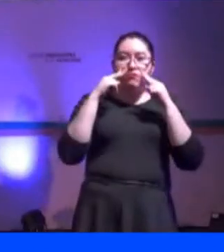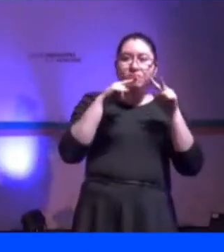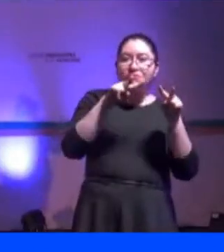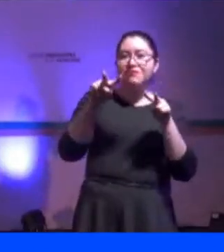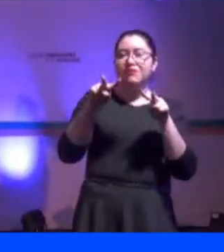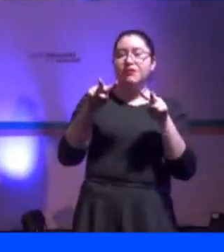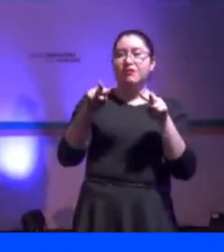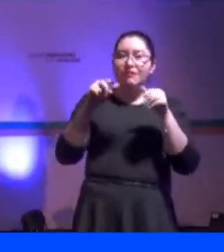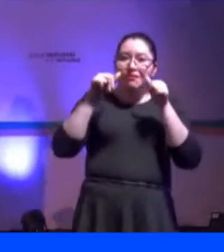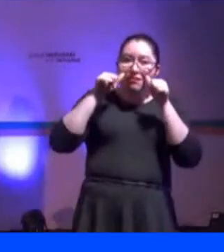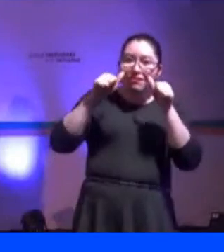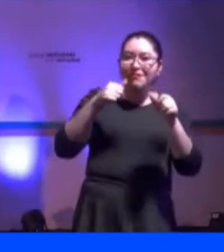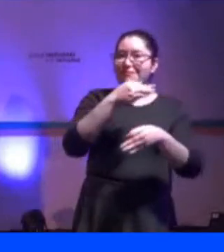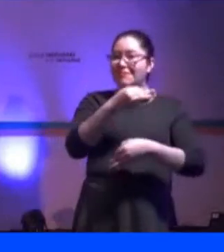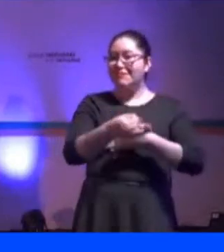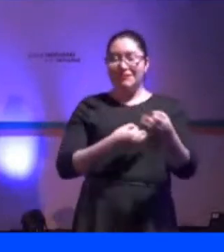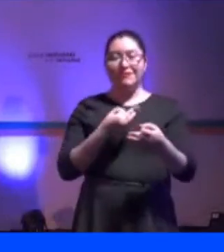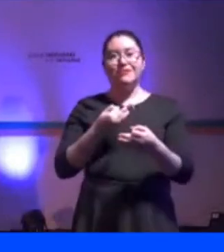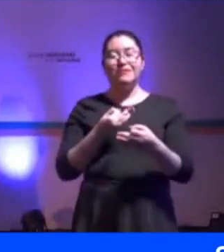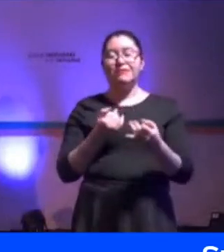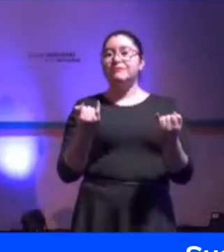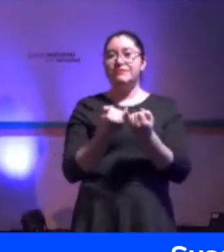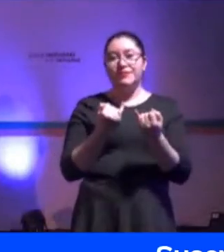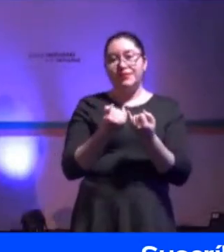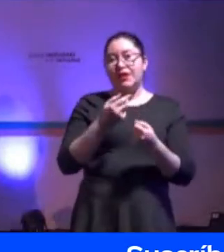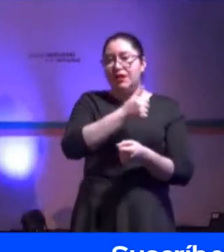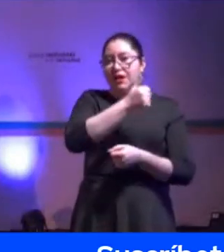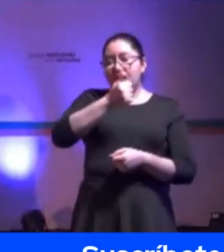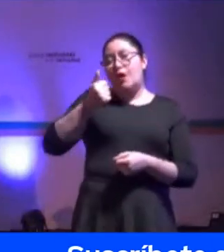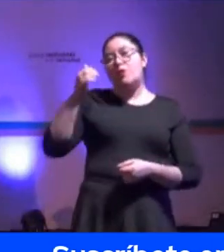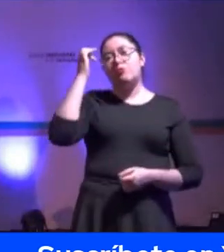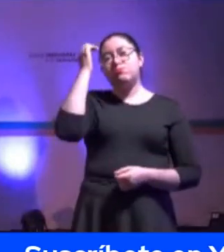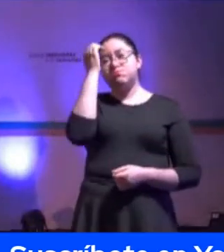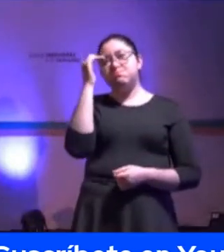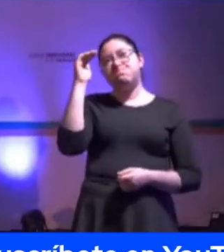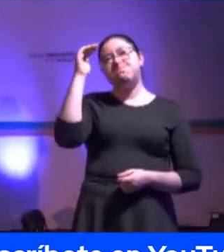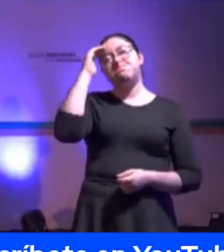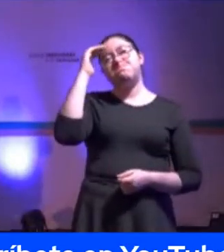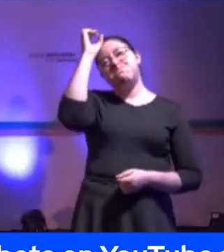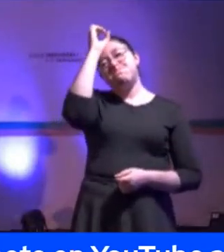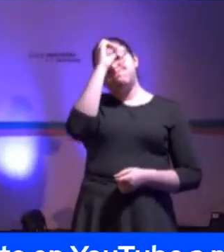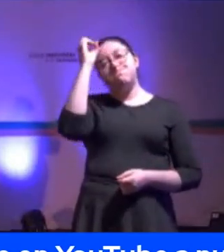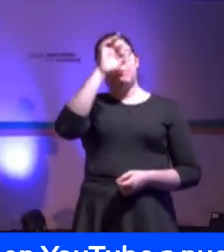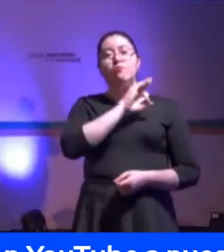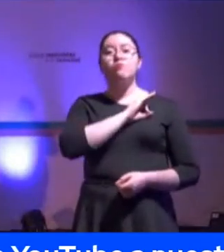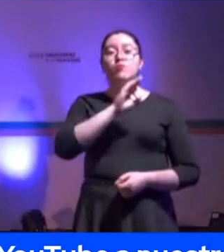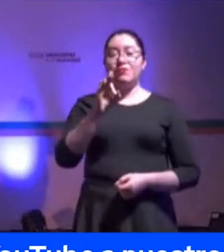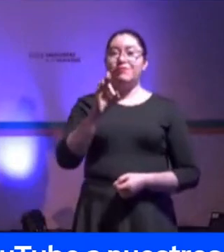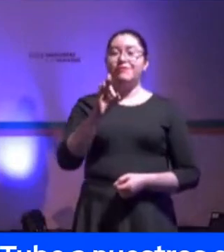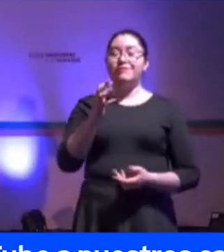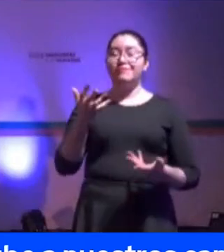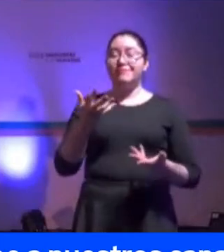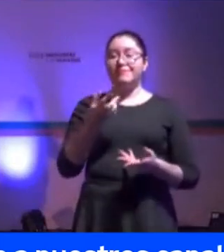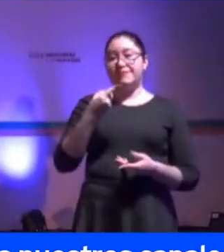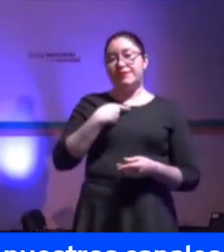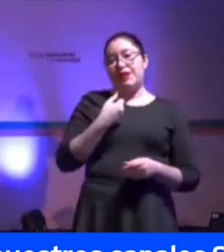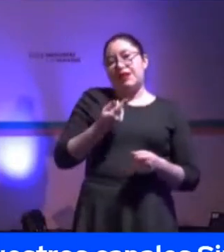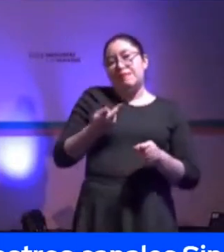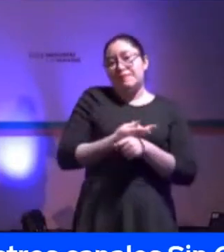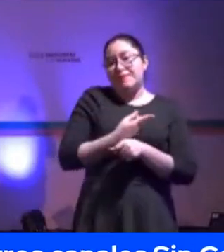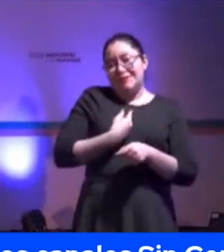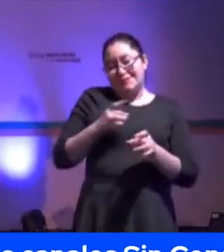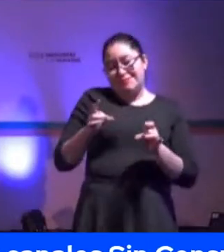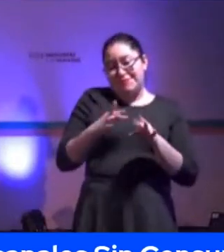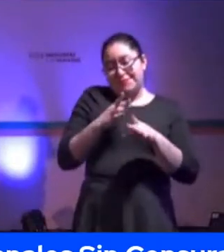lo escuchen, y que cada uno de nosotros haga su propio juicio y su propio entendimiento de lo que estamos